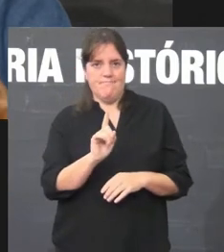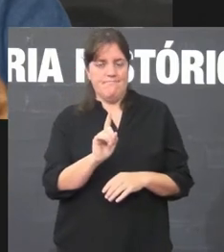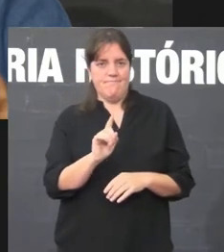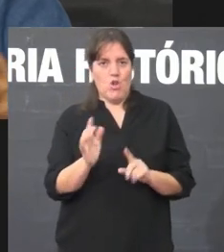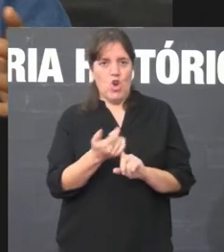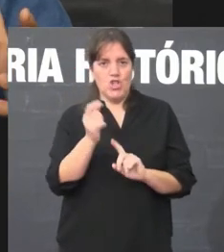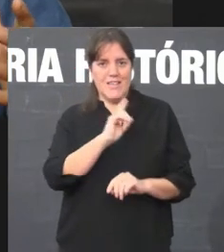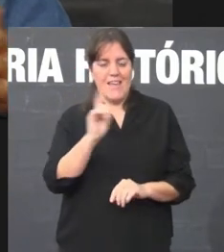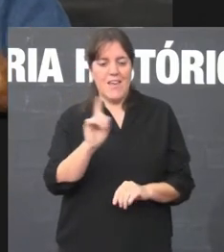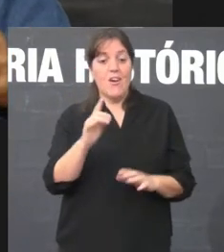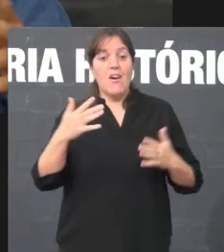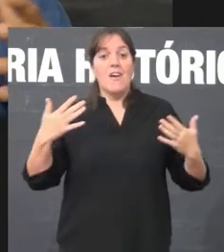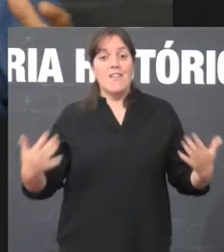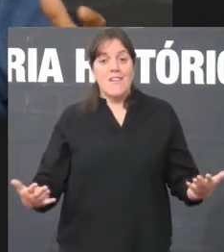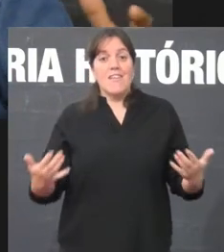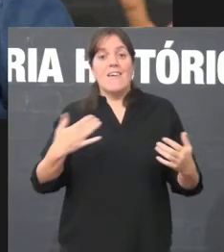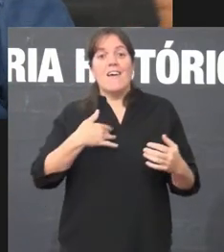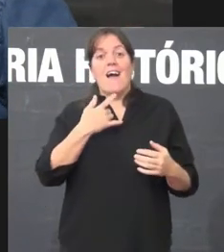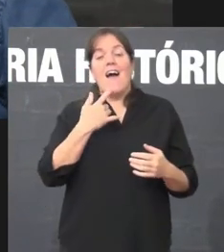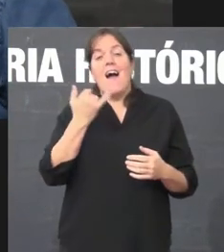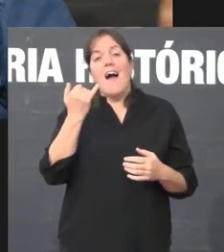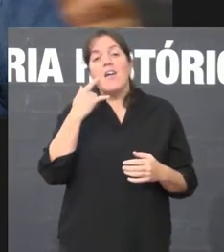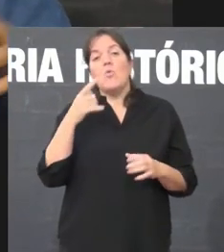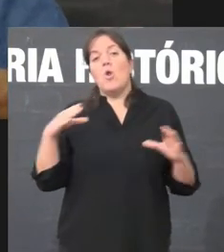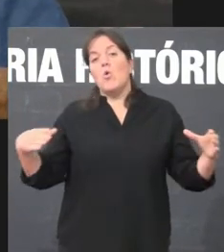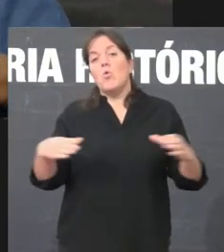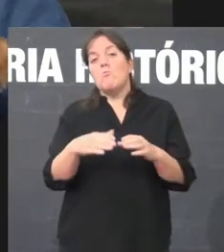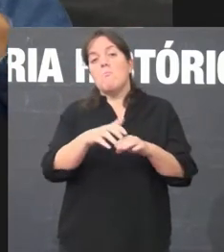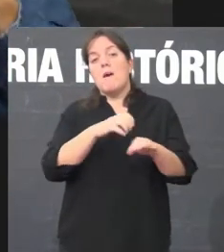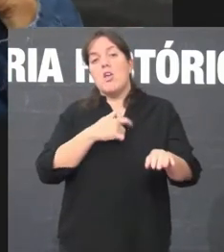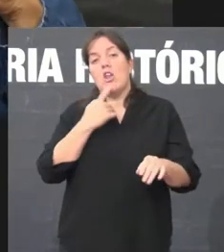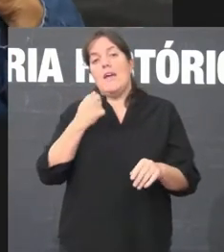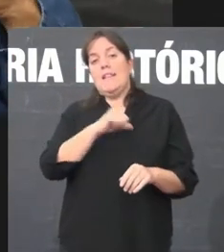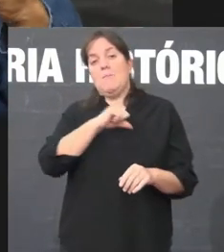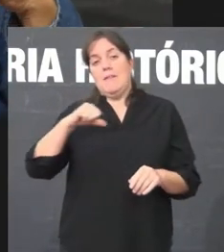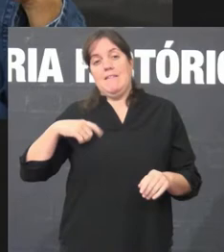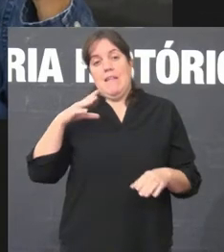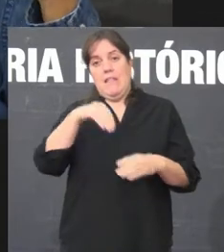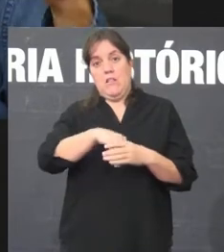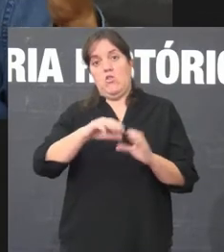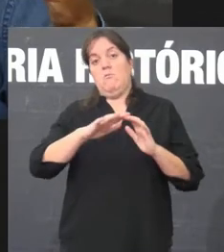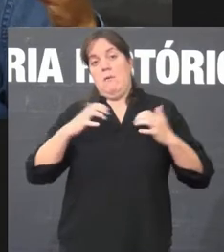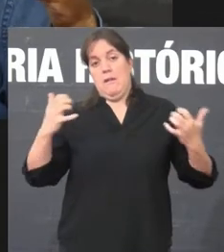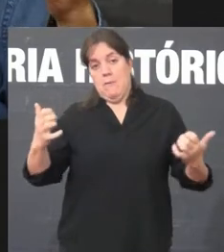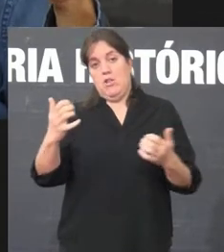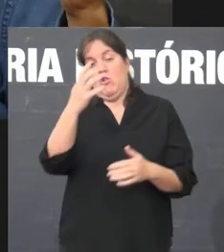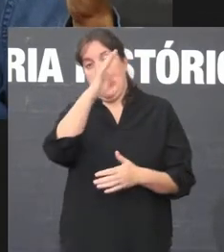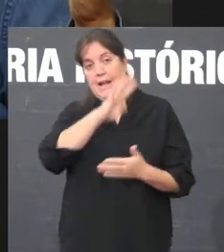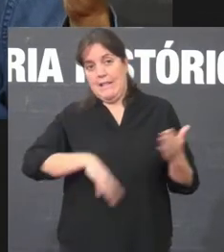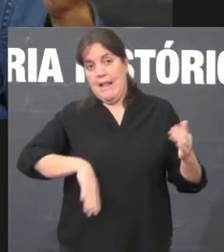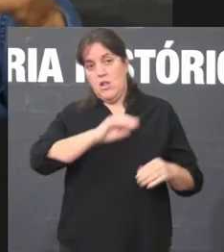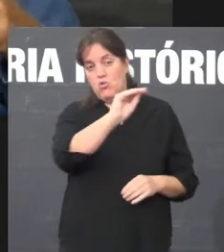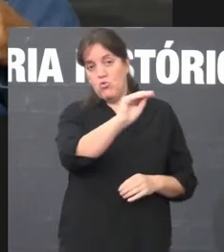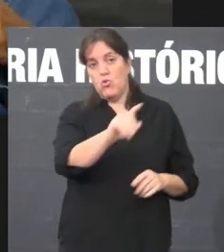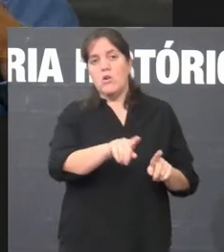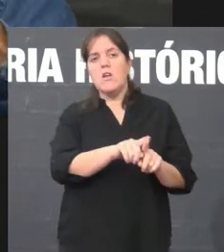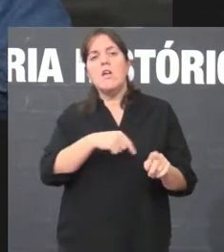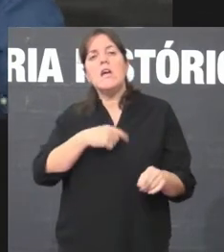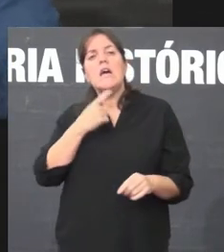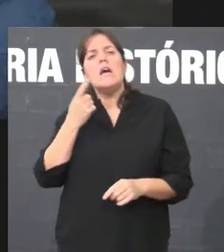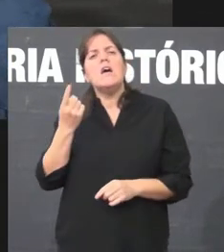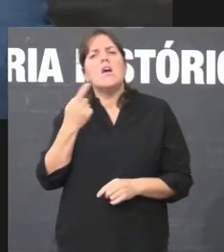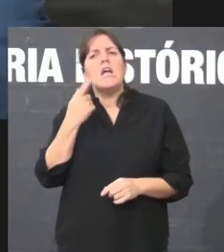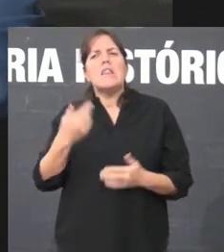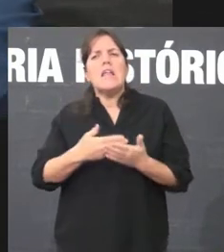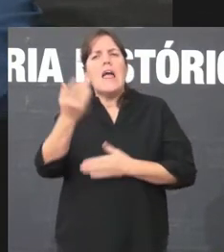sigue existiendo una mayoría independentista en el Parlamento y todas las proyecciones demoscópicas indican que